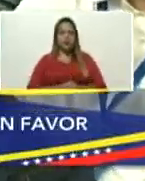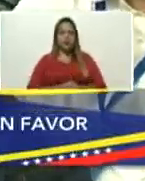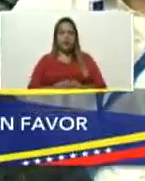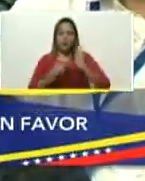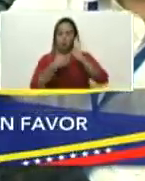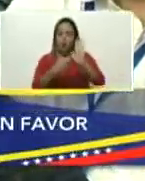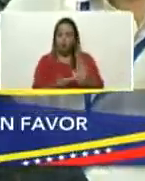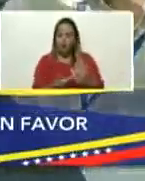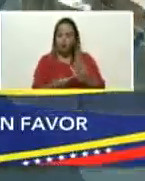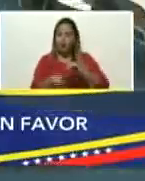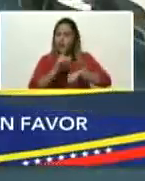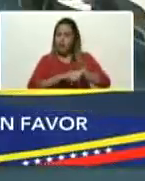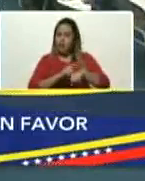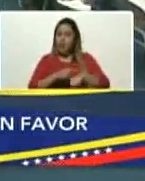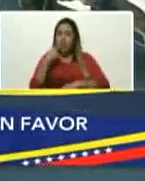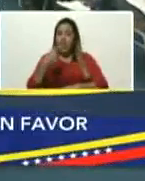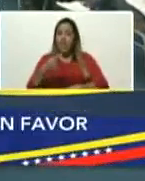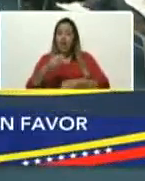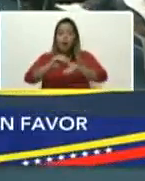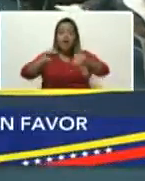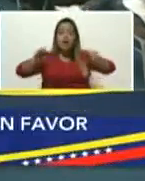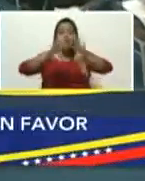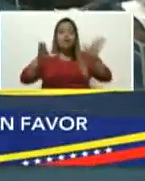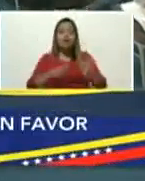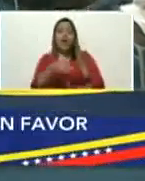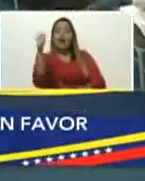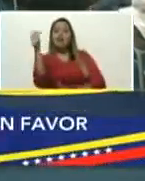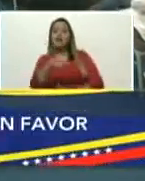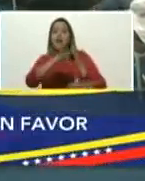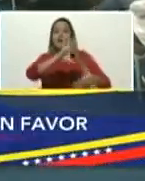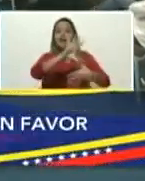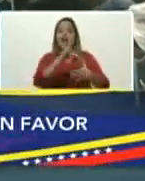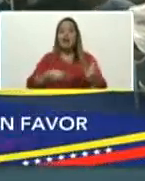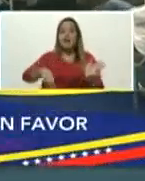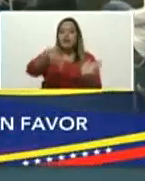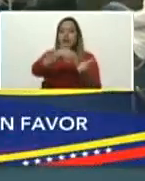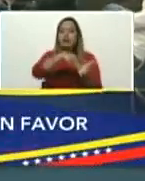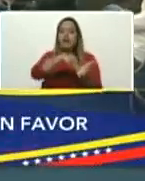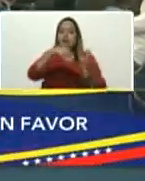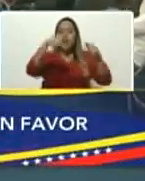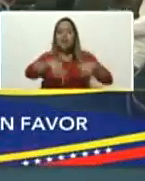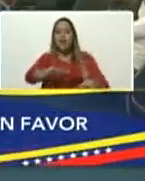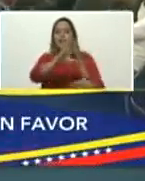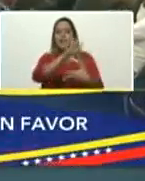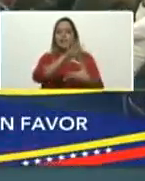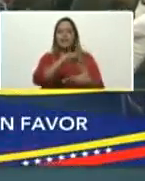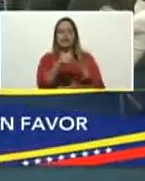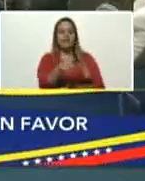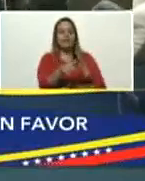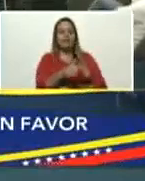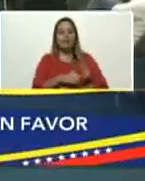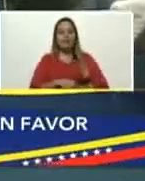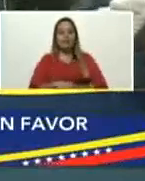marcaron una época y le dijeron al mundo, aquí está América, de pie, aquí está América,